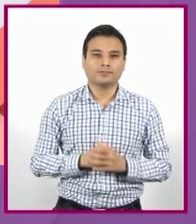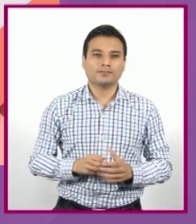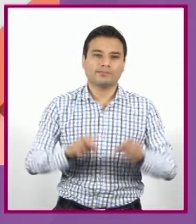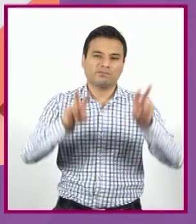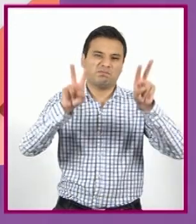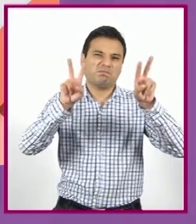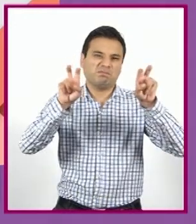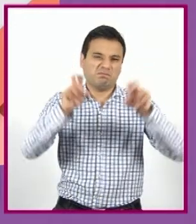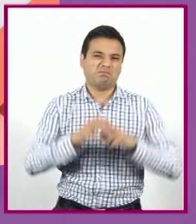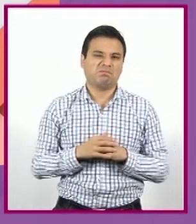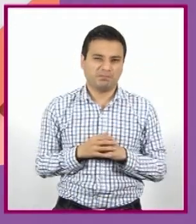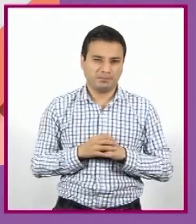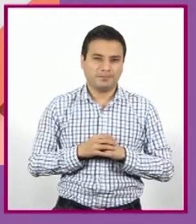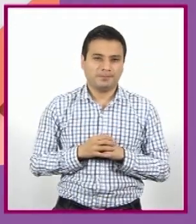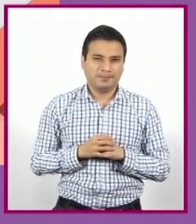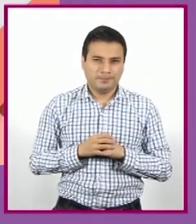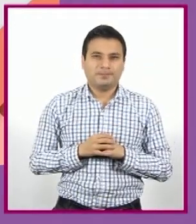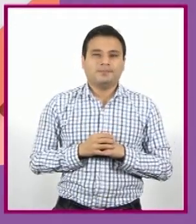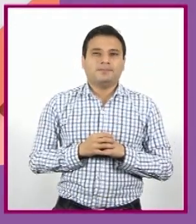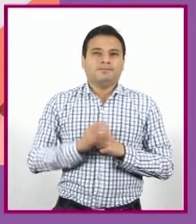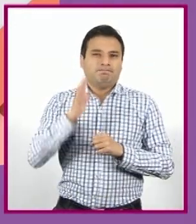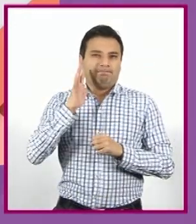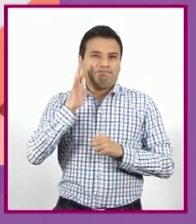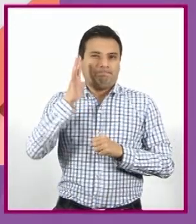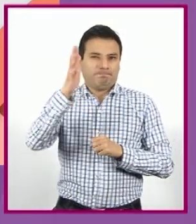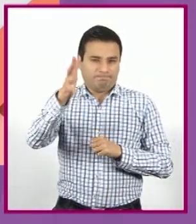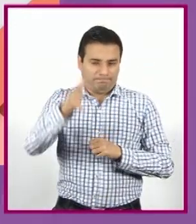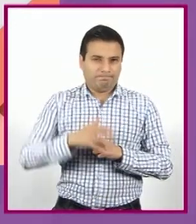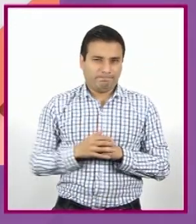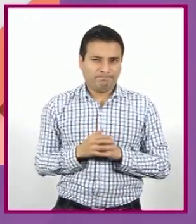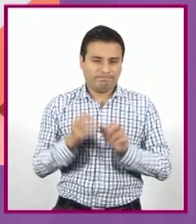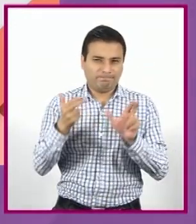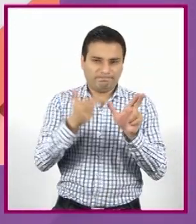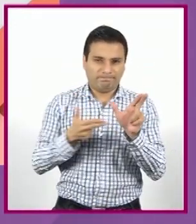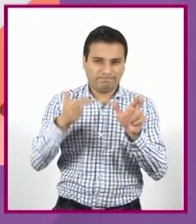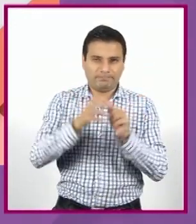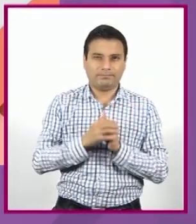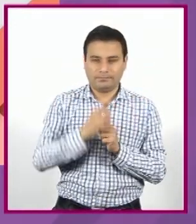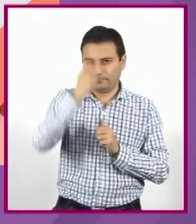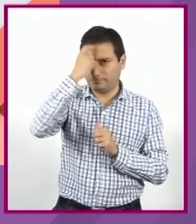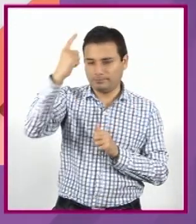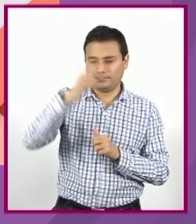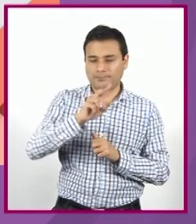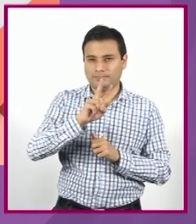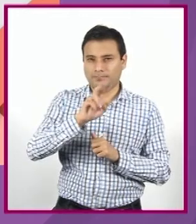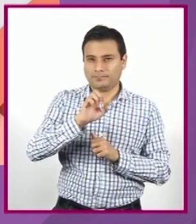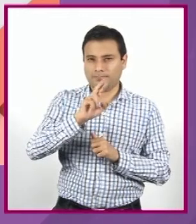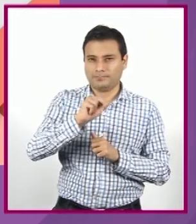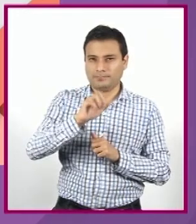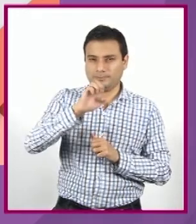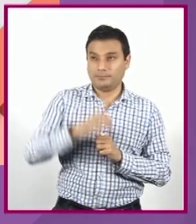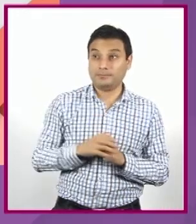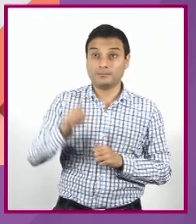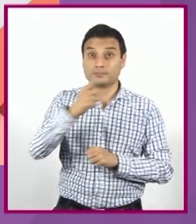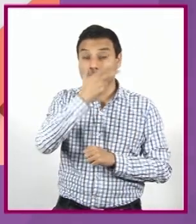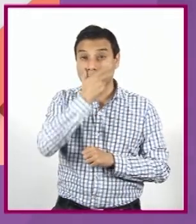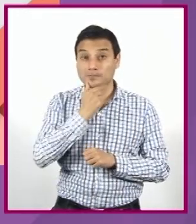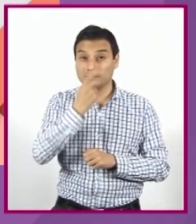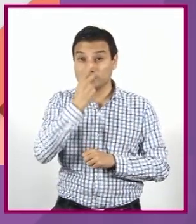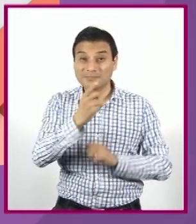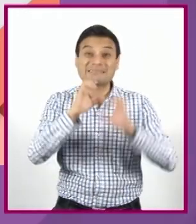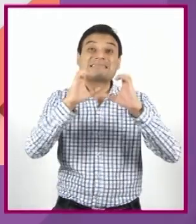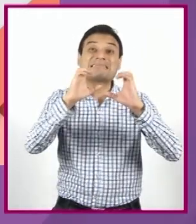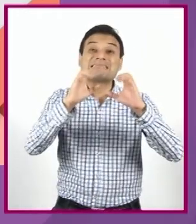futuro. Fragmento, Julio Verne. «Ande con cuidado», gritó mi guía. «Hay un